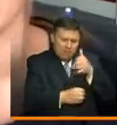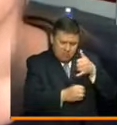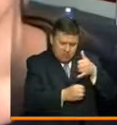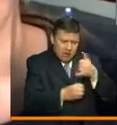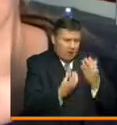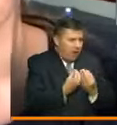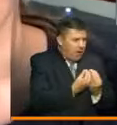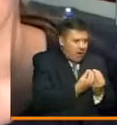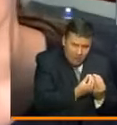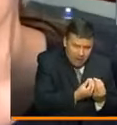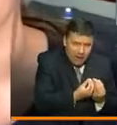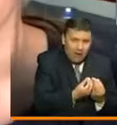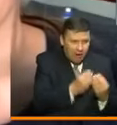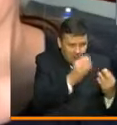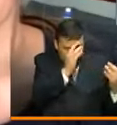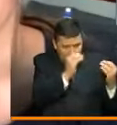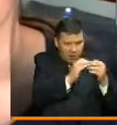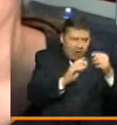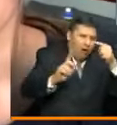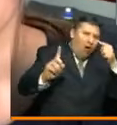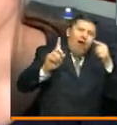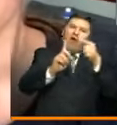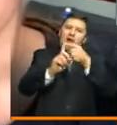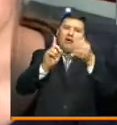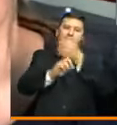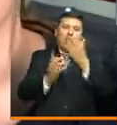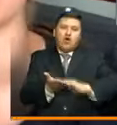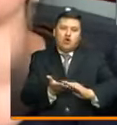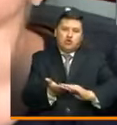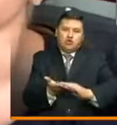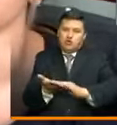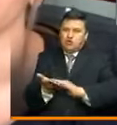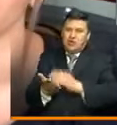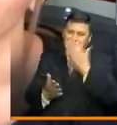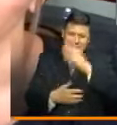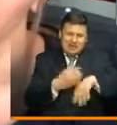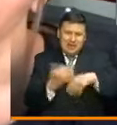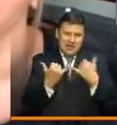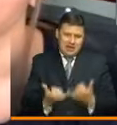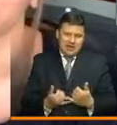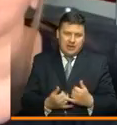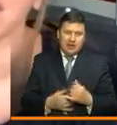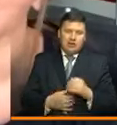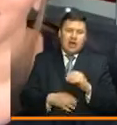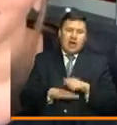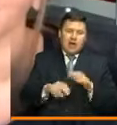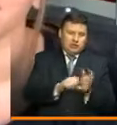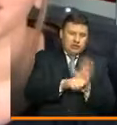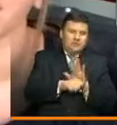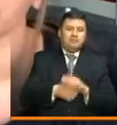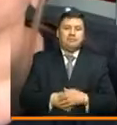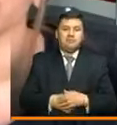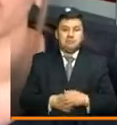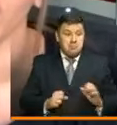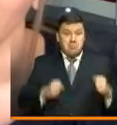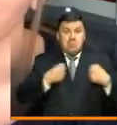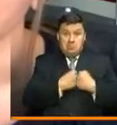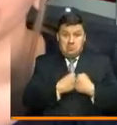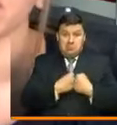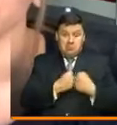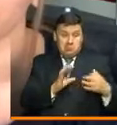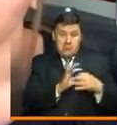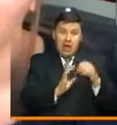todos tenemos en común es el objetivo actual y es crear soluciones para la coyuntura que tenemos actualmente con el COVID. Entonces, en esta gran alianza que tenemos junto